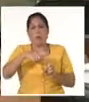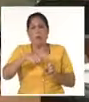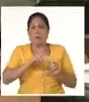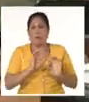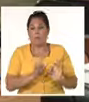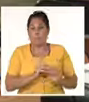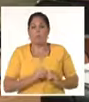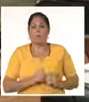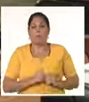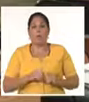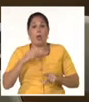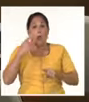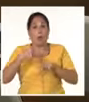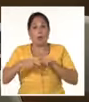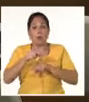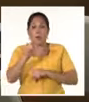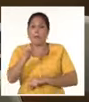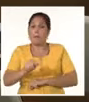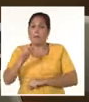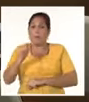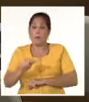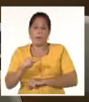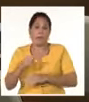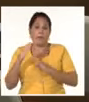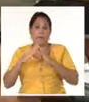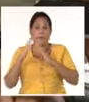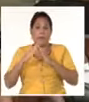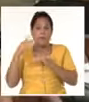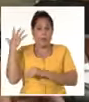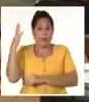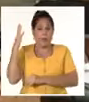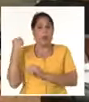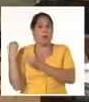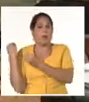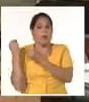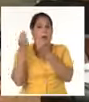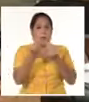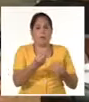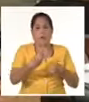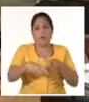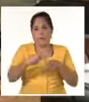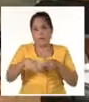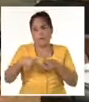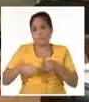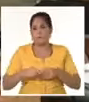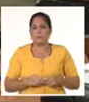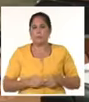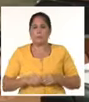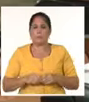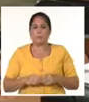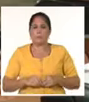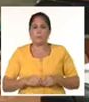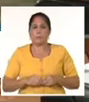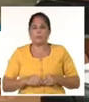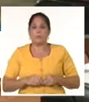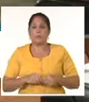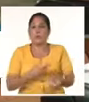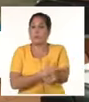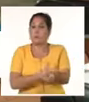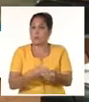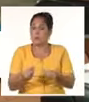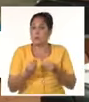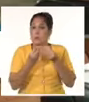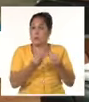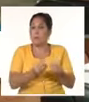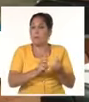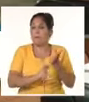exterior llegan ayudas con insumos y recursos ruo nativo de leche poo por la provincia de por